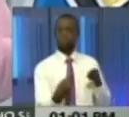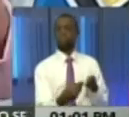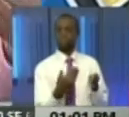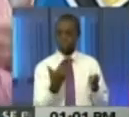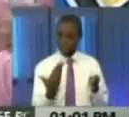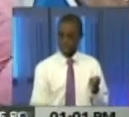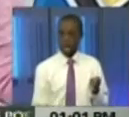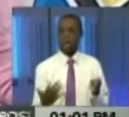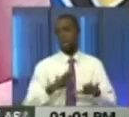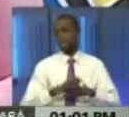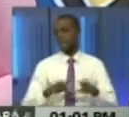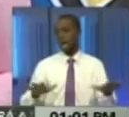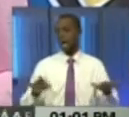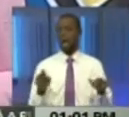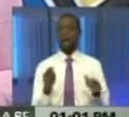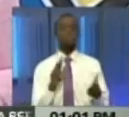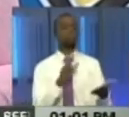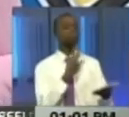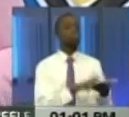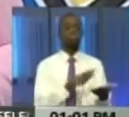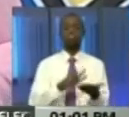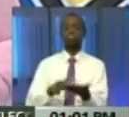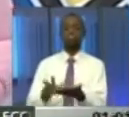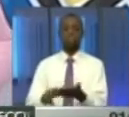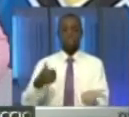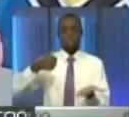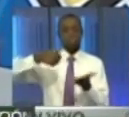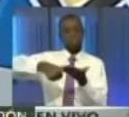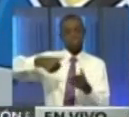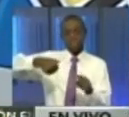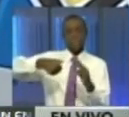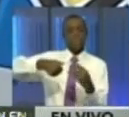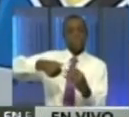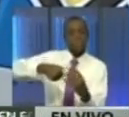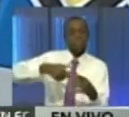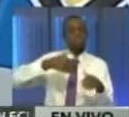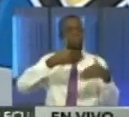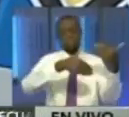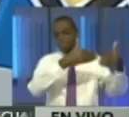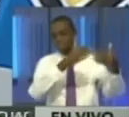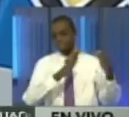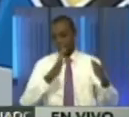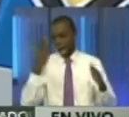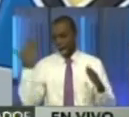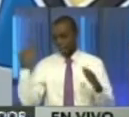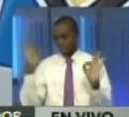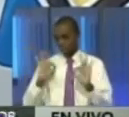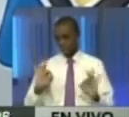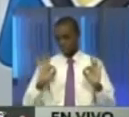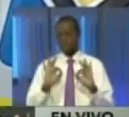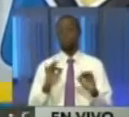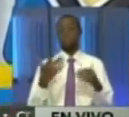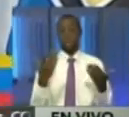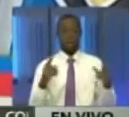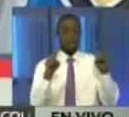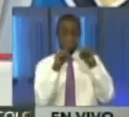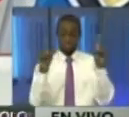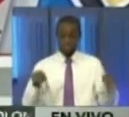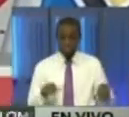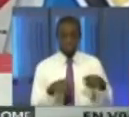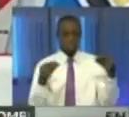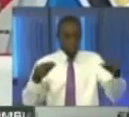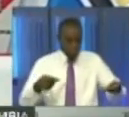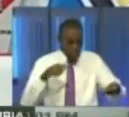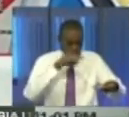presente fecha, como es toda nuestra autenticación biométrica. Entonces allí establecimos parámetros de seguridad en las planillas para la